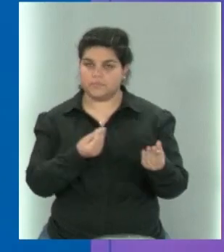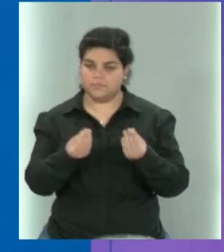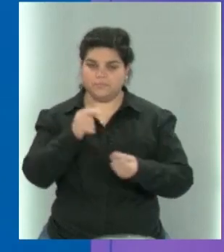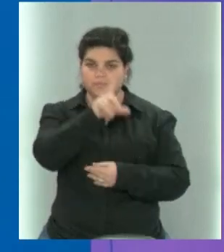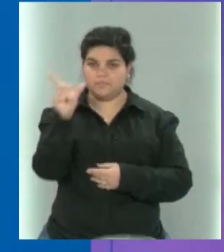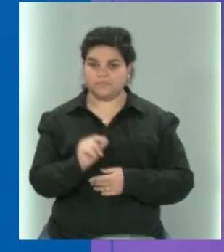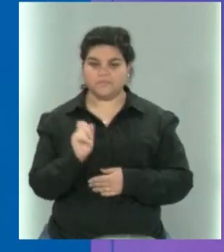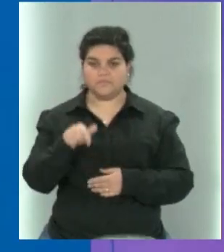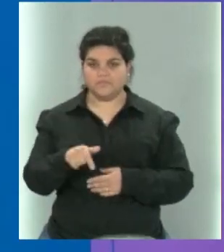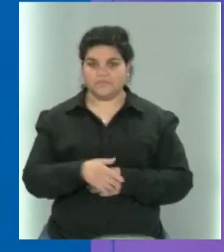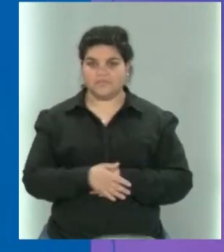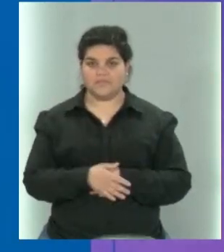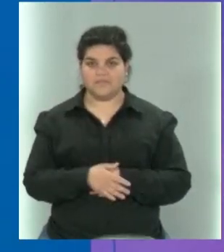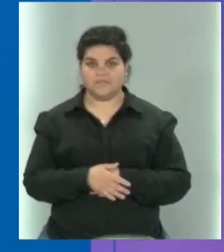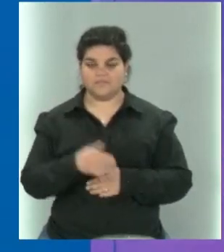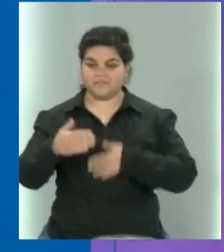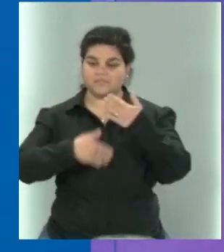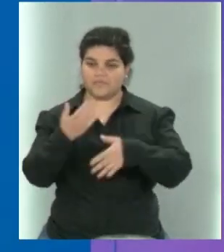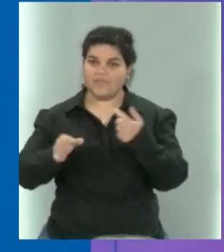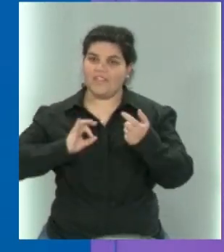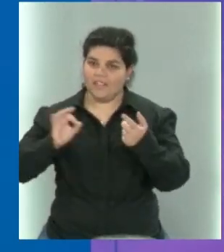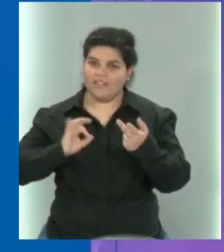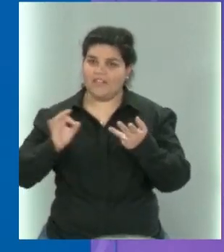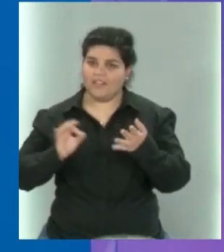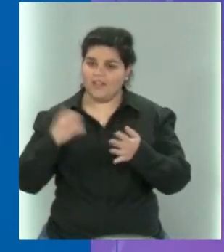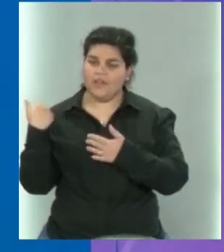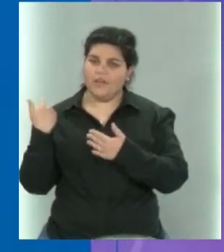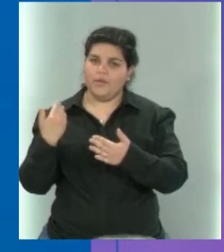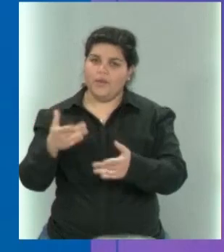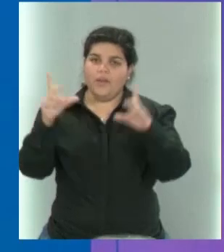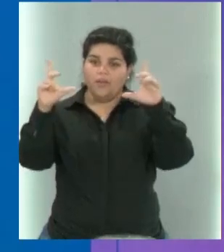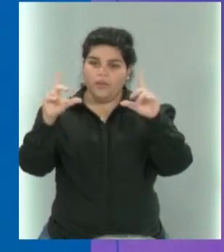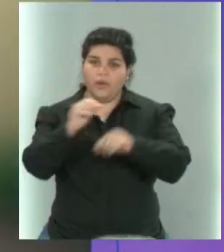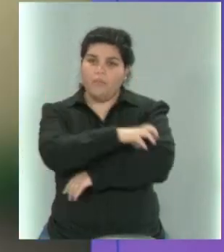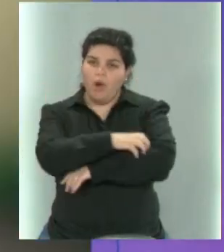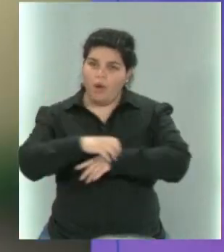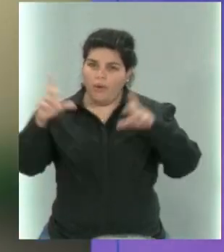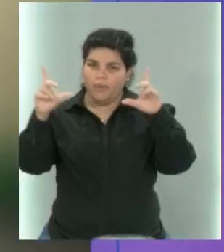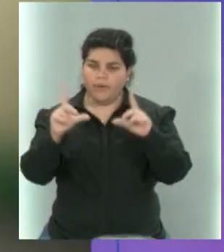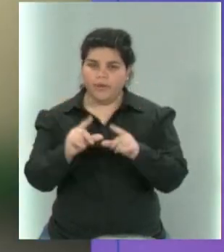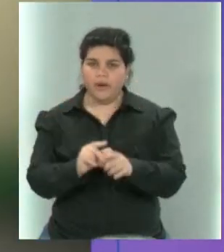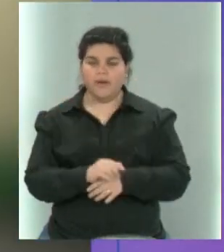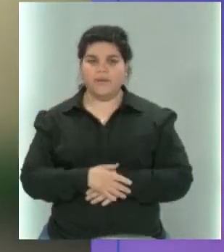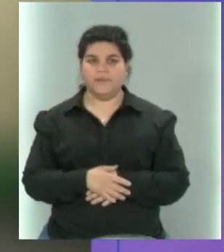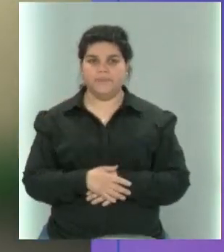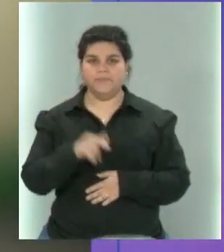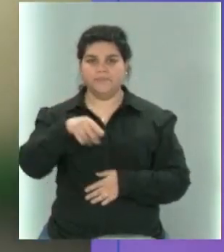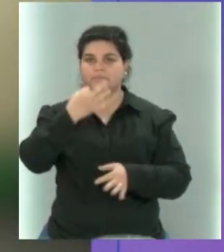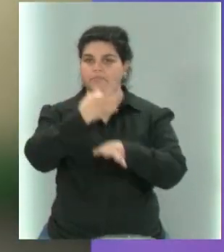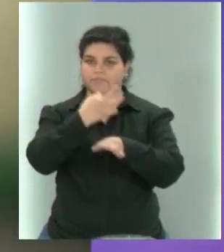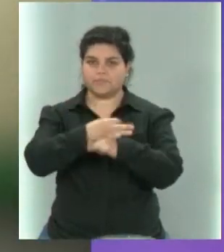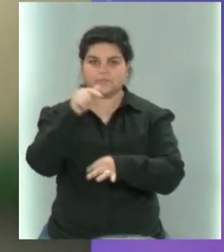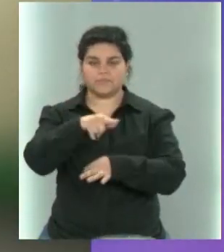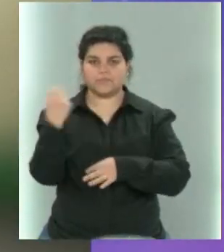país vayamos año tras año reduciendo la pobreza. La educación es la clave